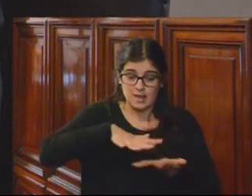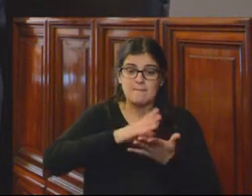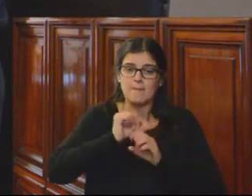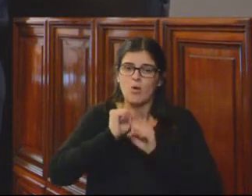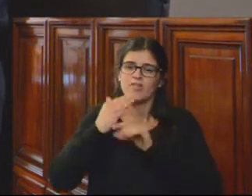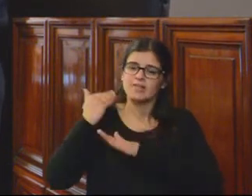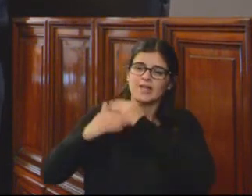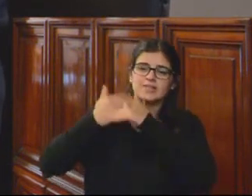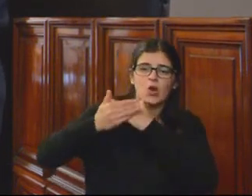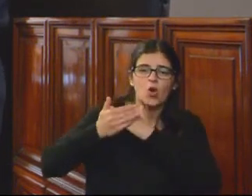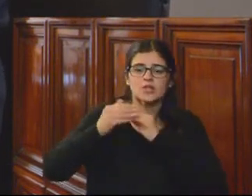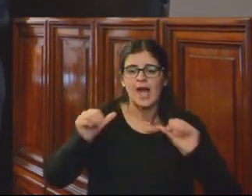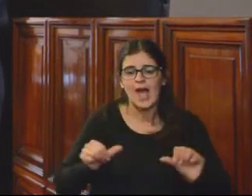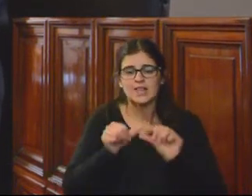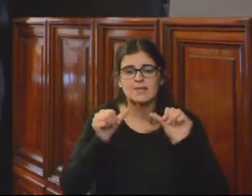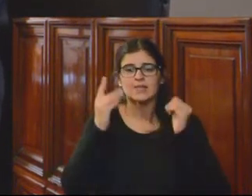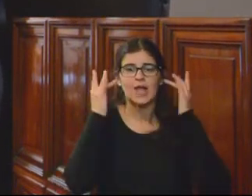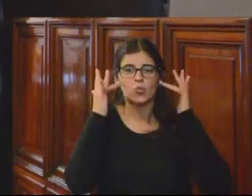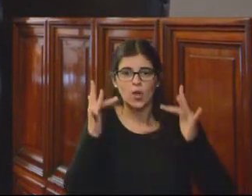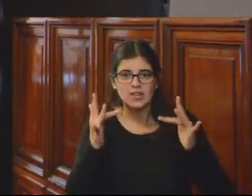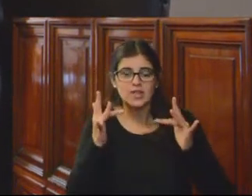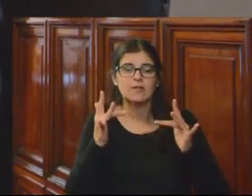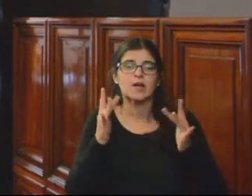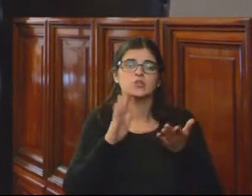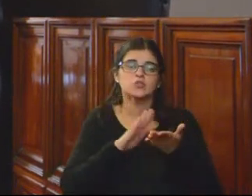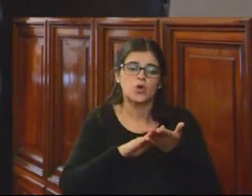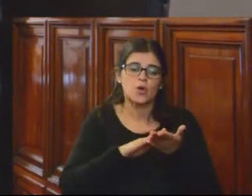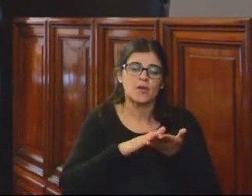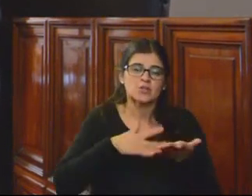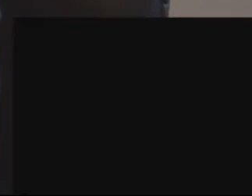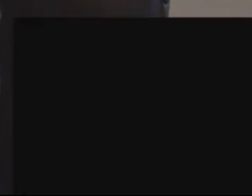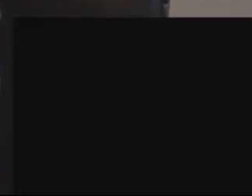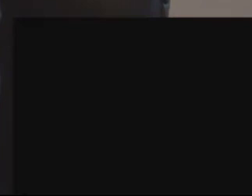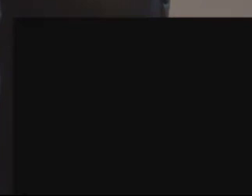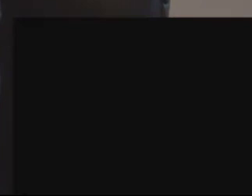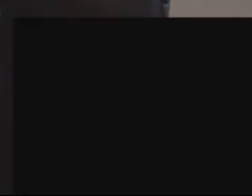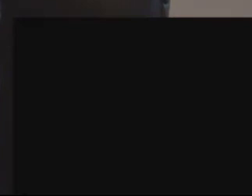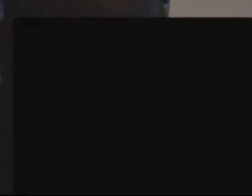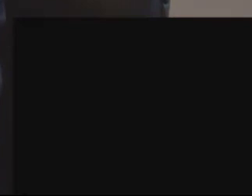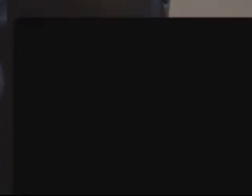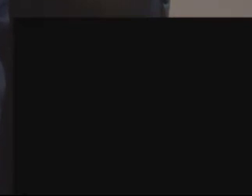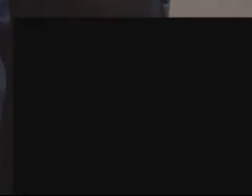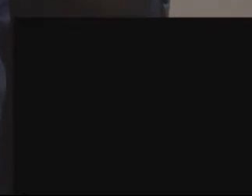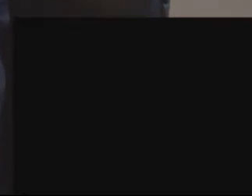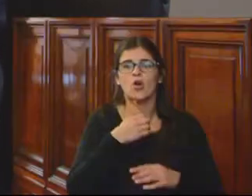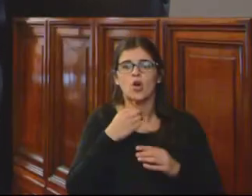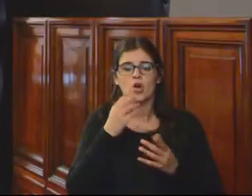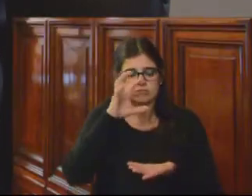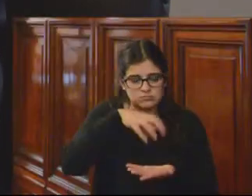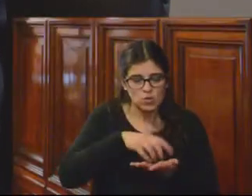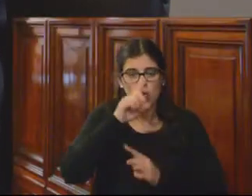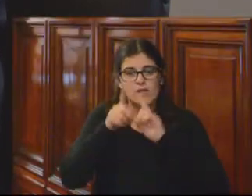desarrollo de la actividad educativa en cuanto a las condiciones materiales de colegios, de los centros